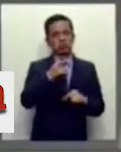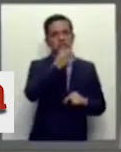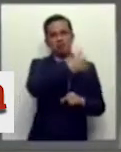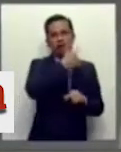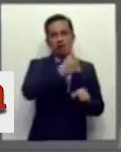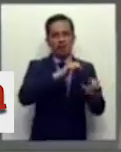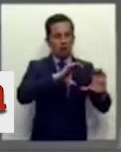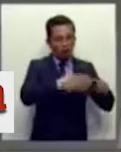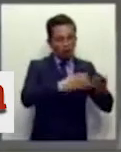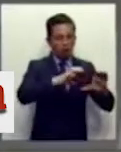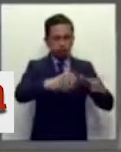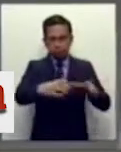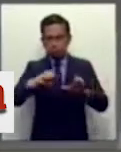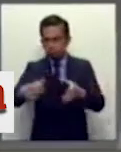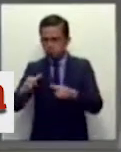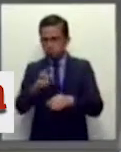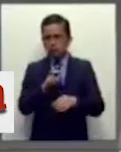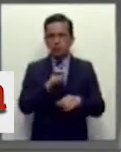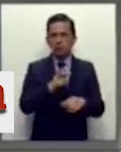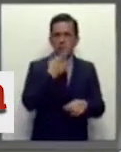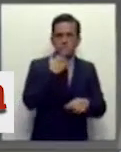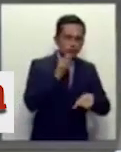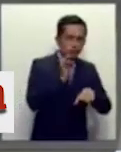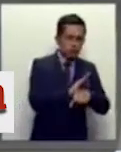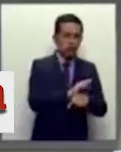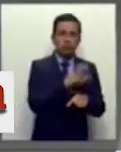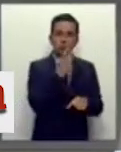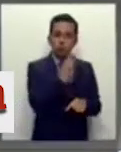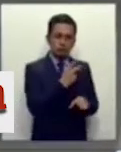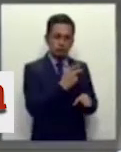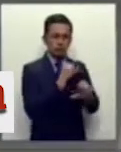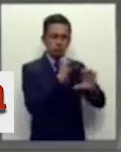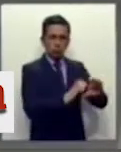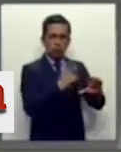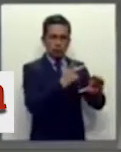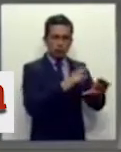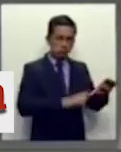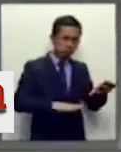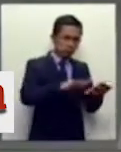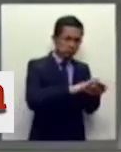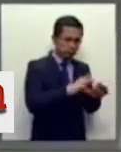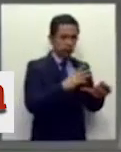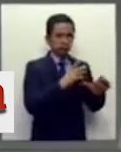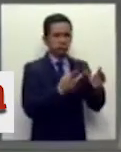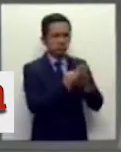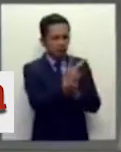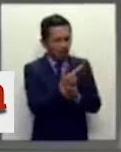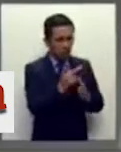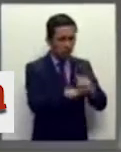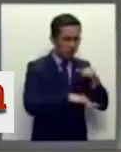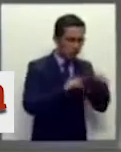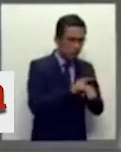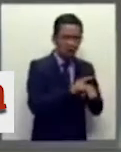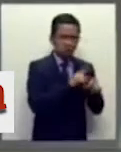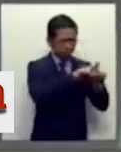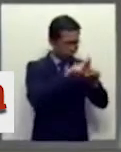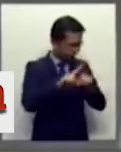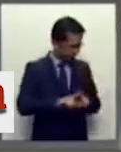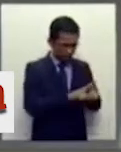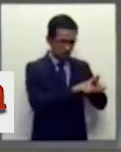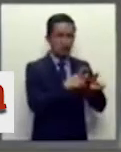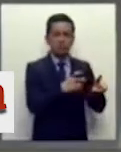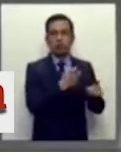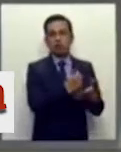áreas protegidas, conservación de los ecosistemas y su biodiversidad, que a su vez contribuye a garantizar